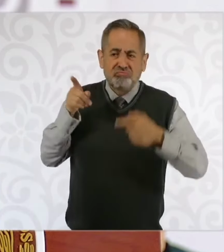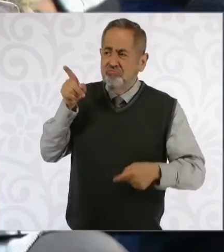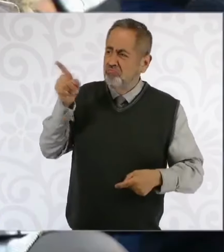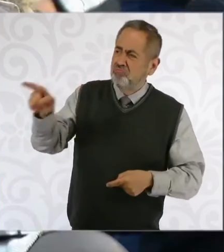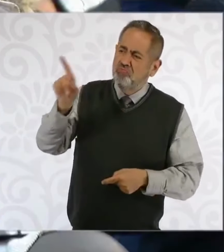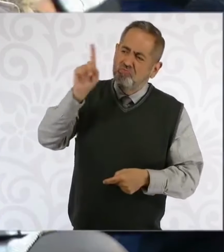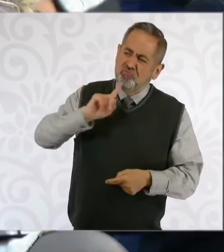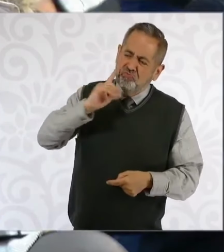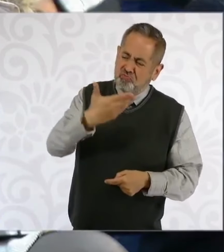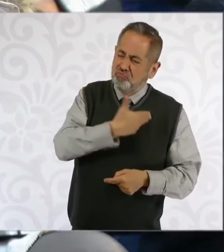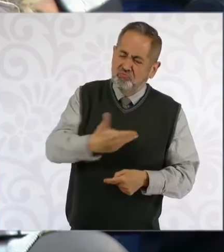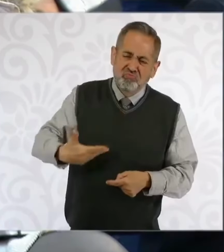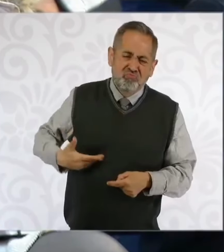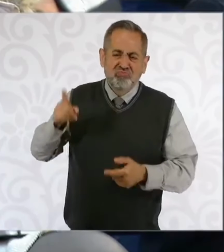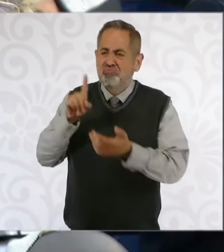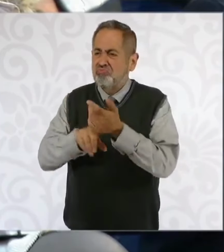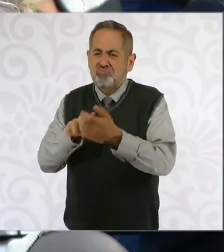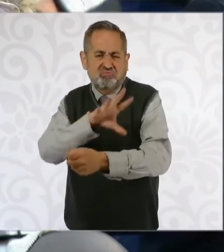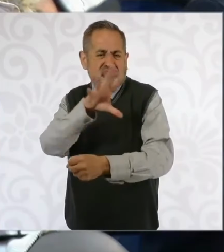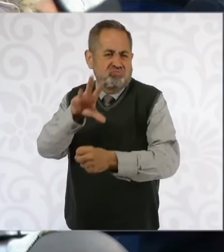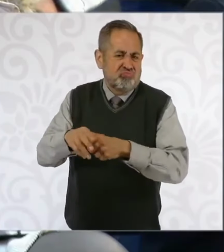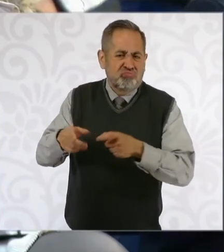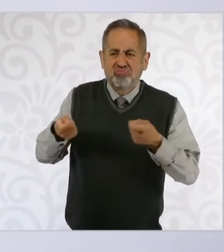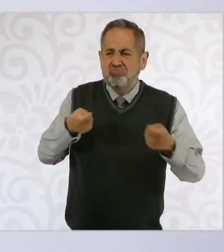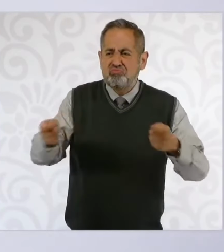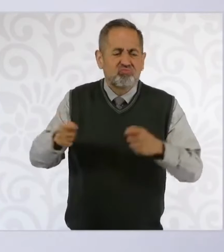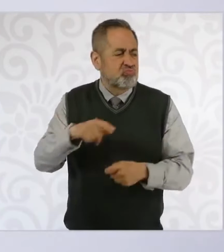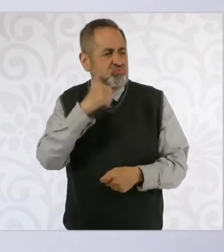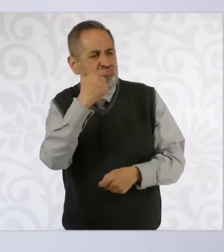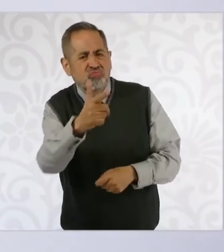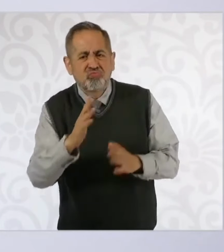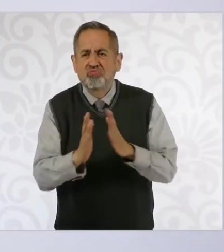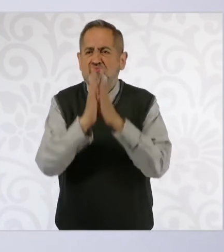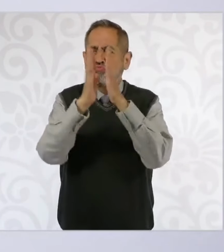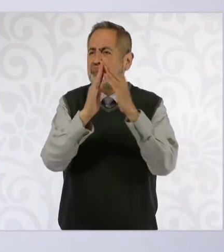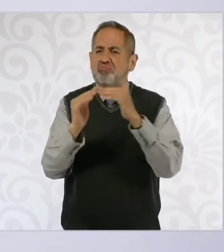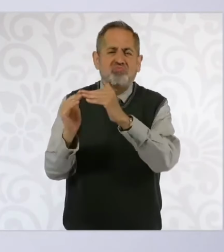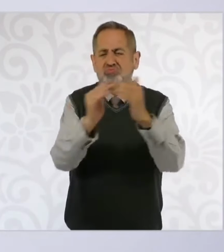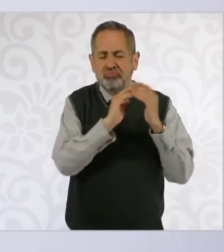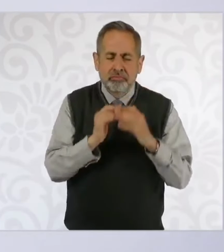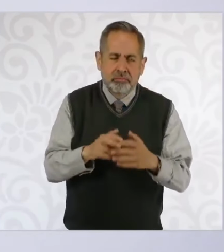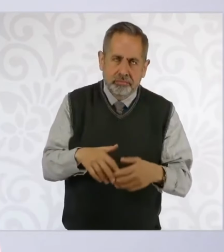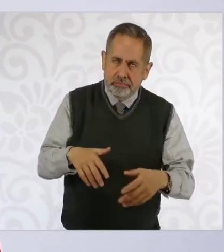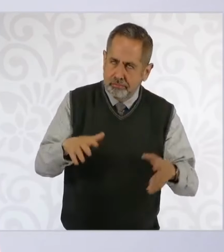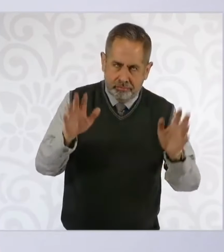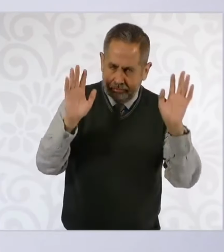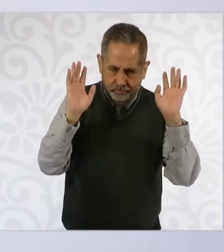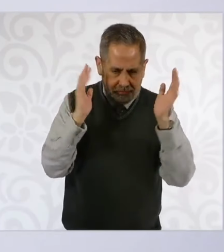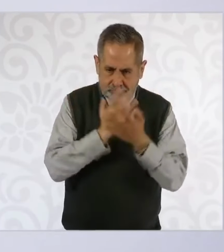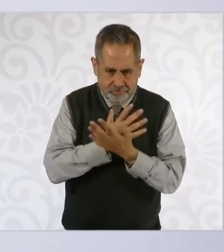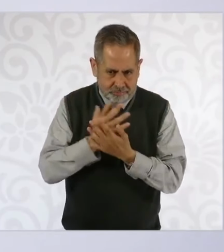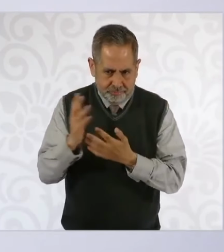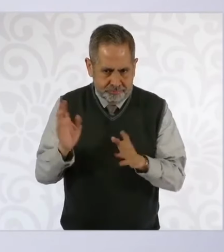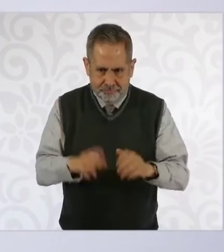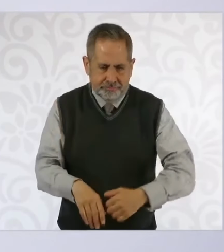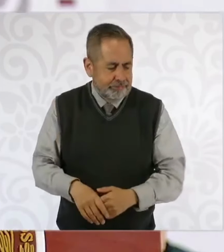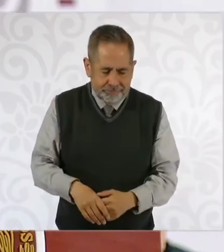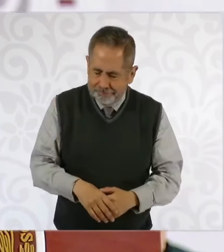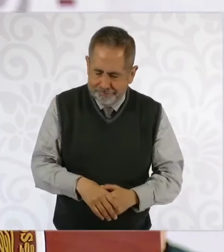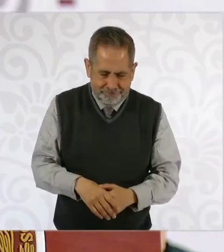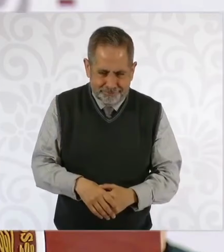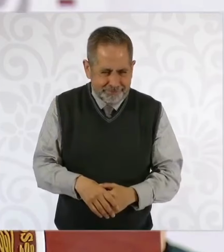presidenta ya no quiere la democracia. Y bueno, que es